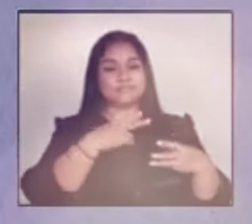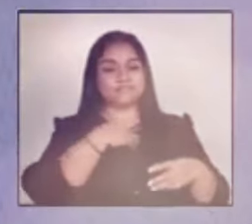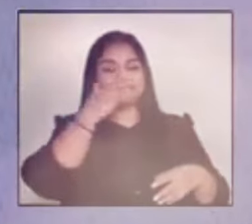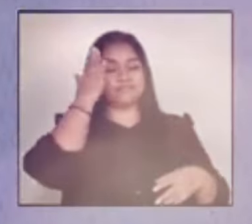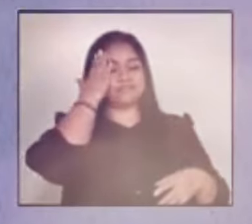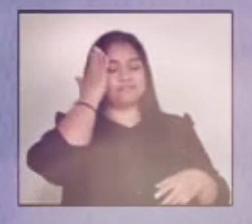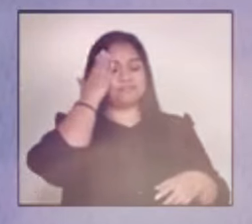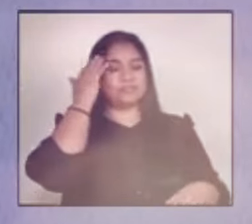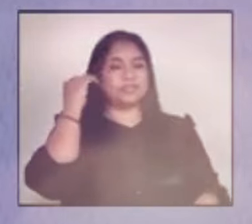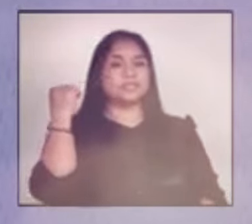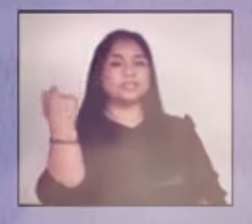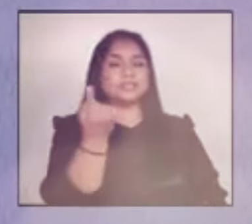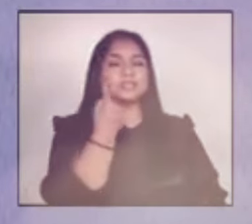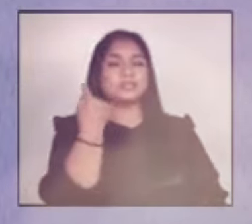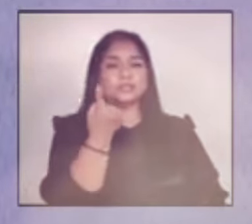la importancia